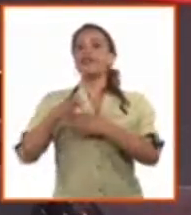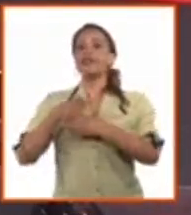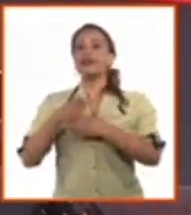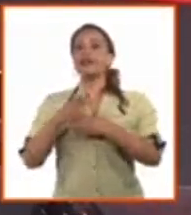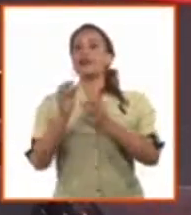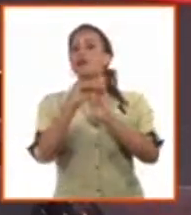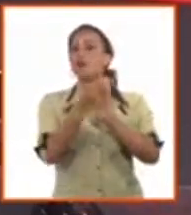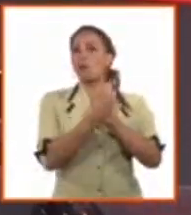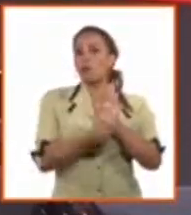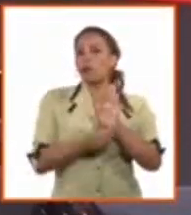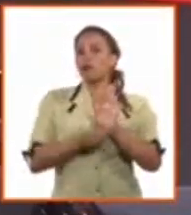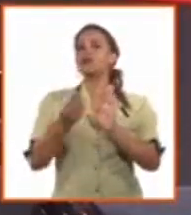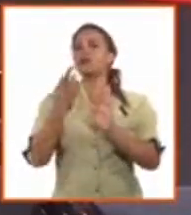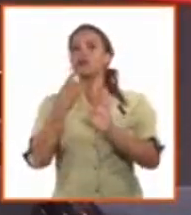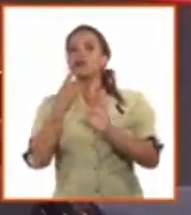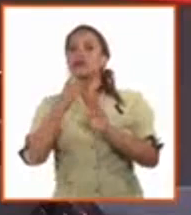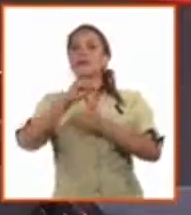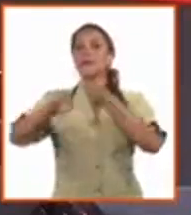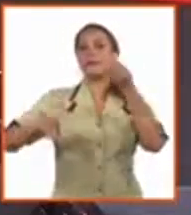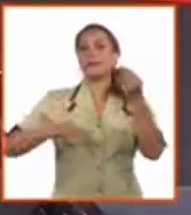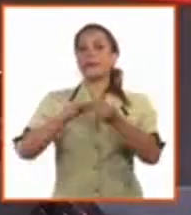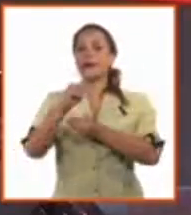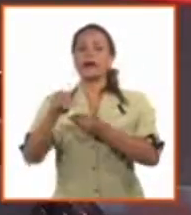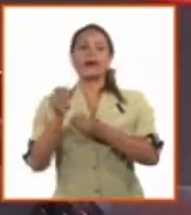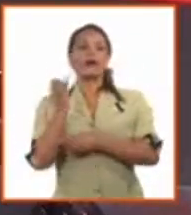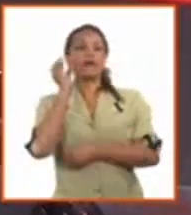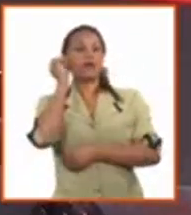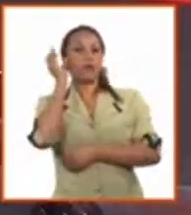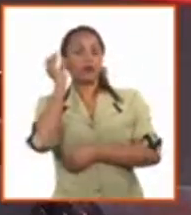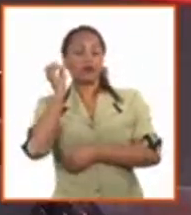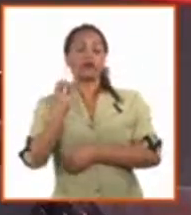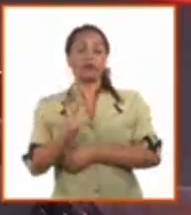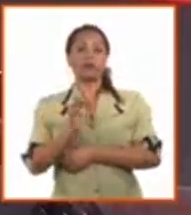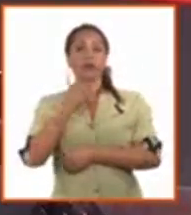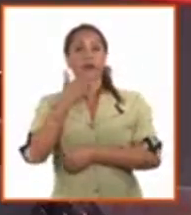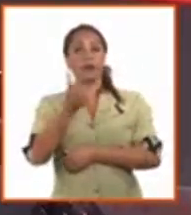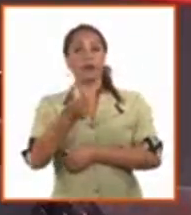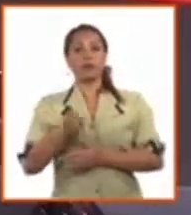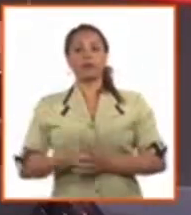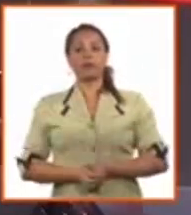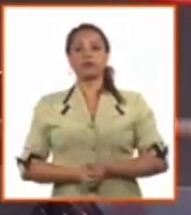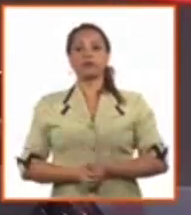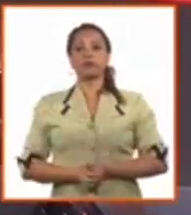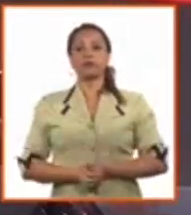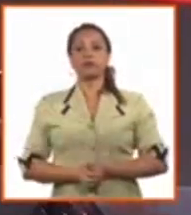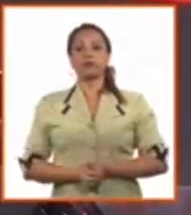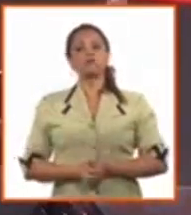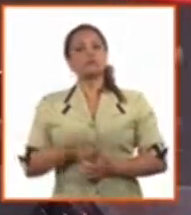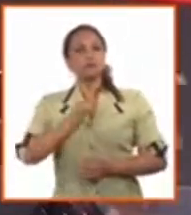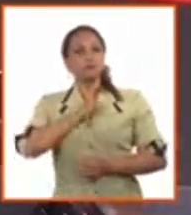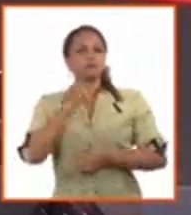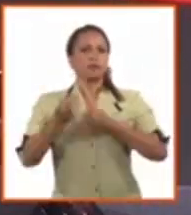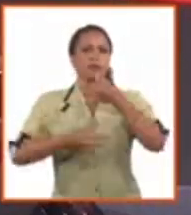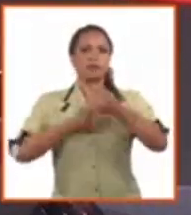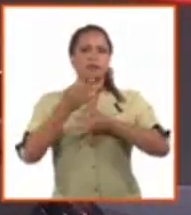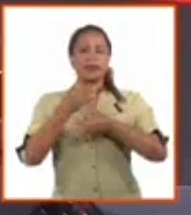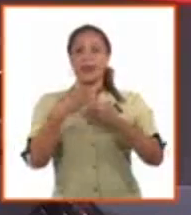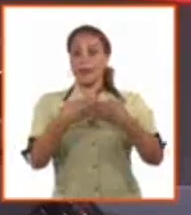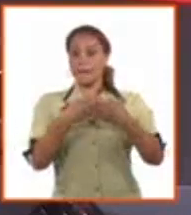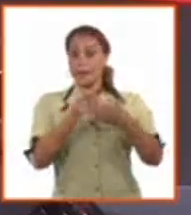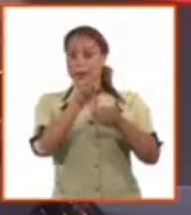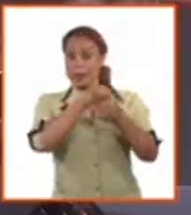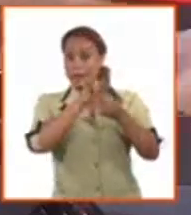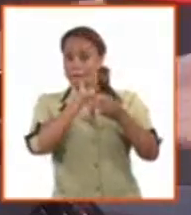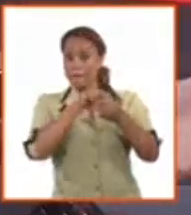determinados componentes necesarios para la gestión de la innovación y que hemos querido ser desde